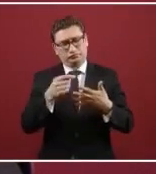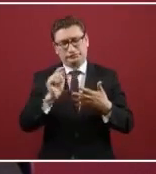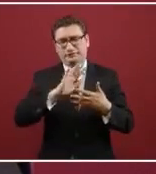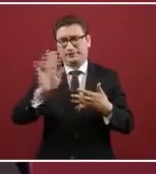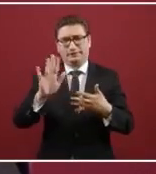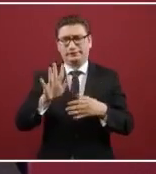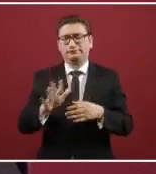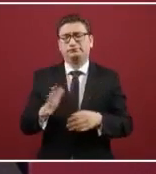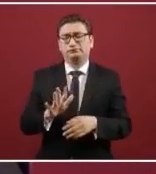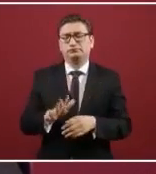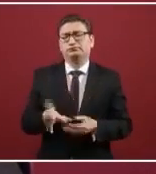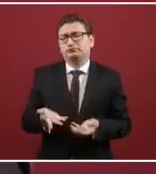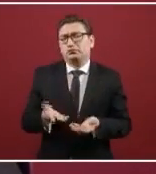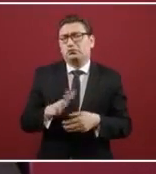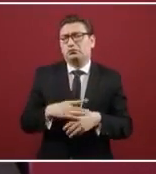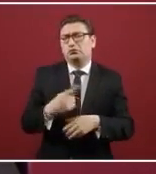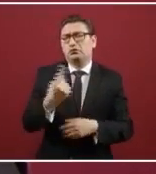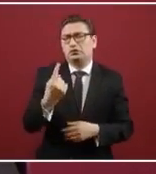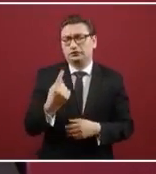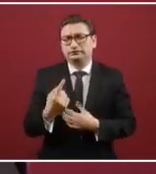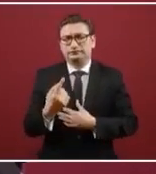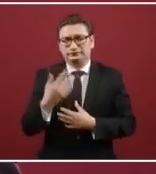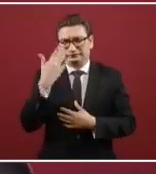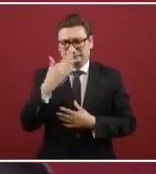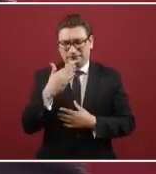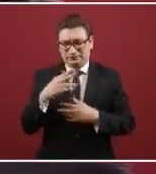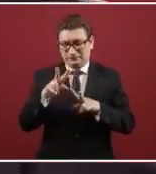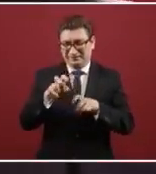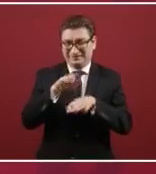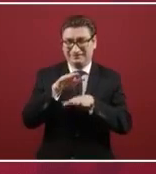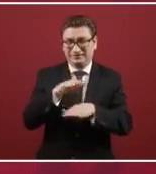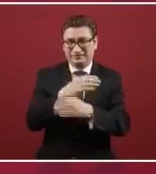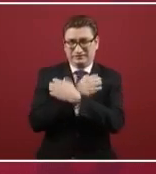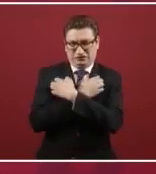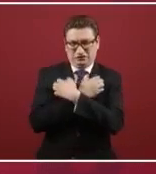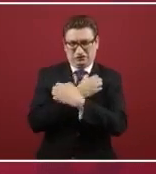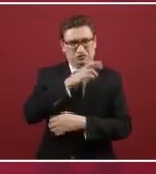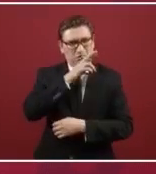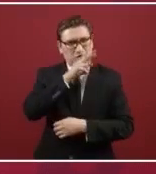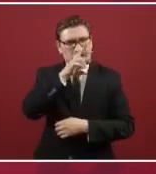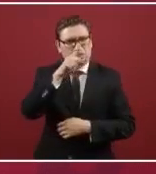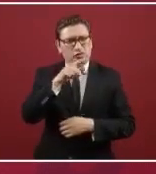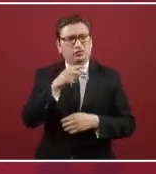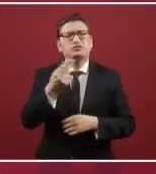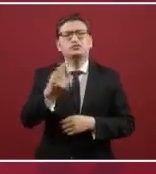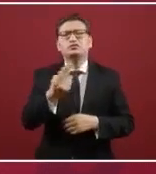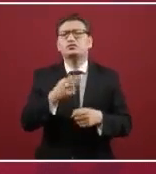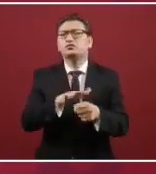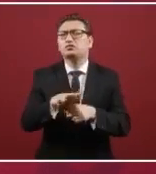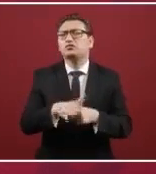porque para mejorar la educación lo que se necesita es que